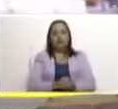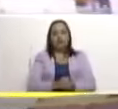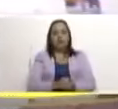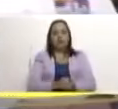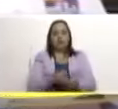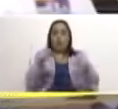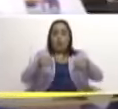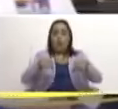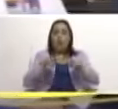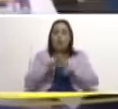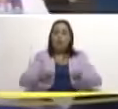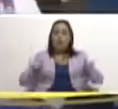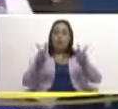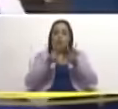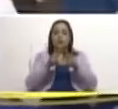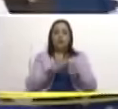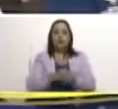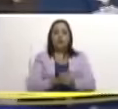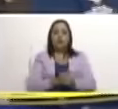es un valor